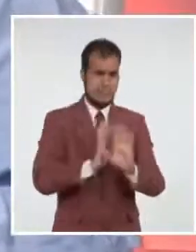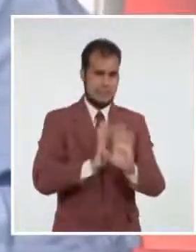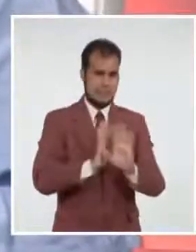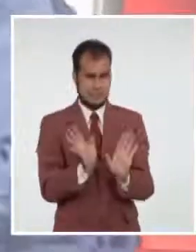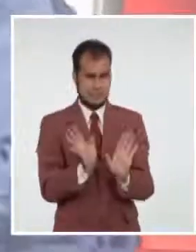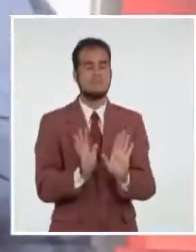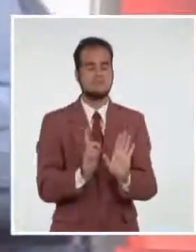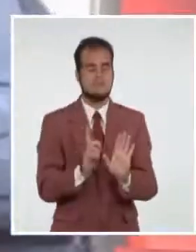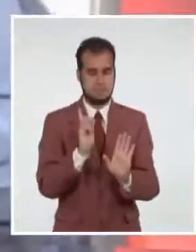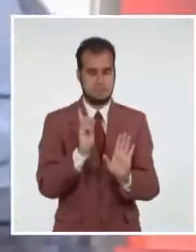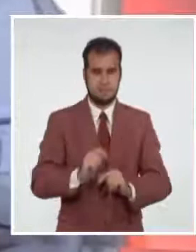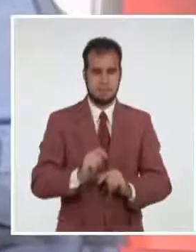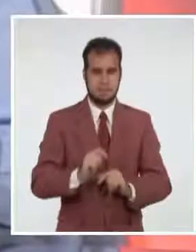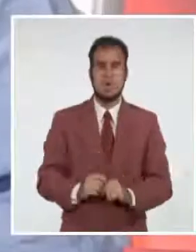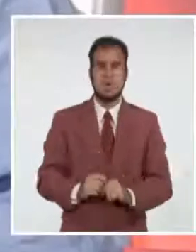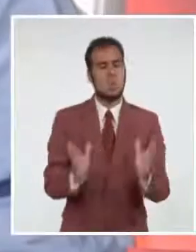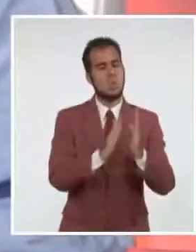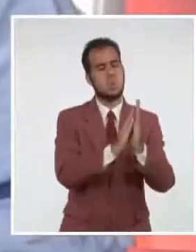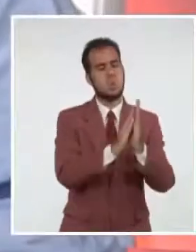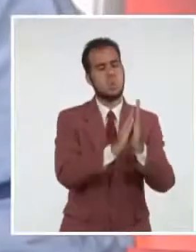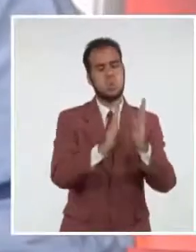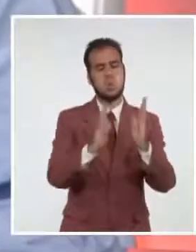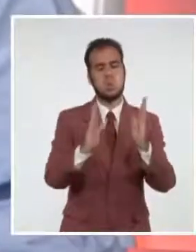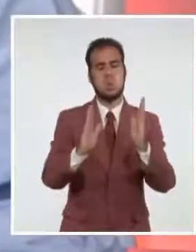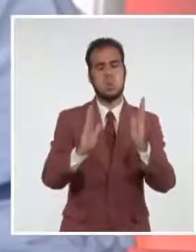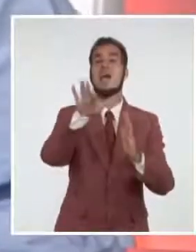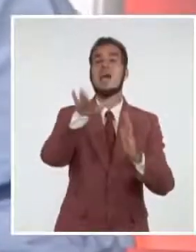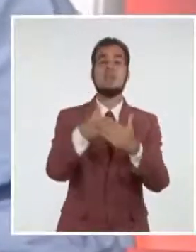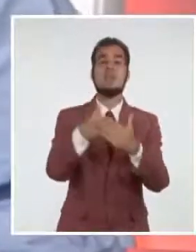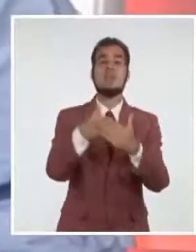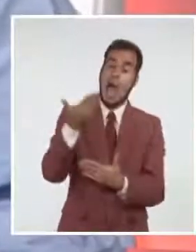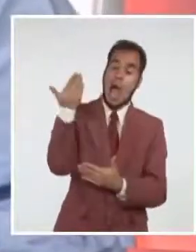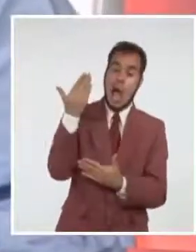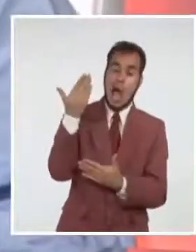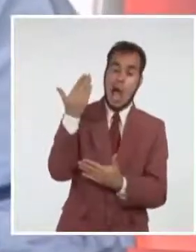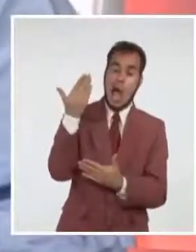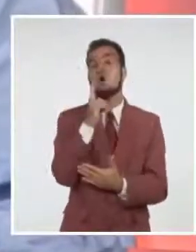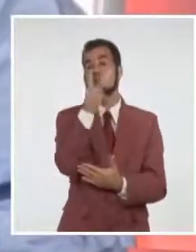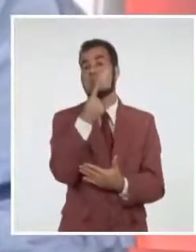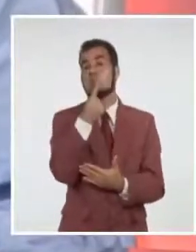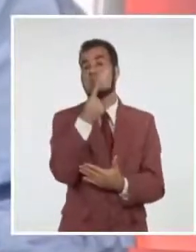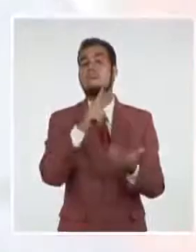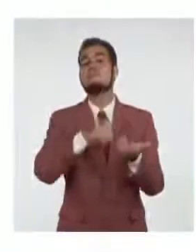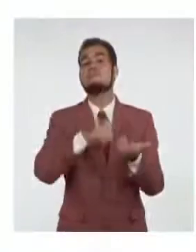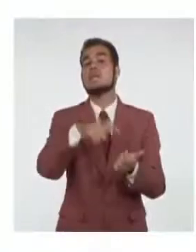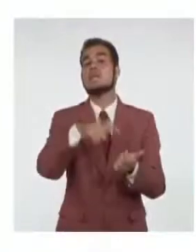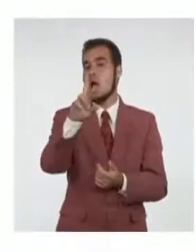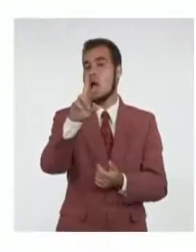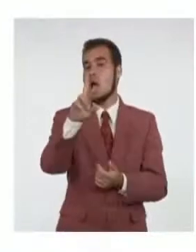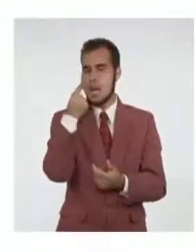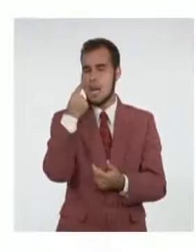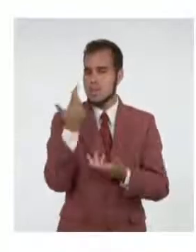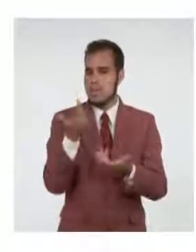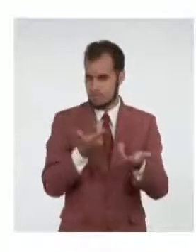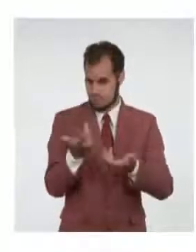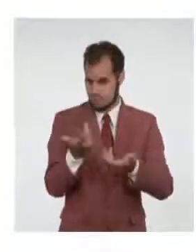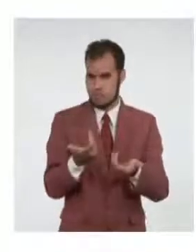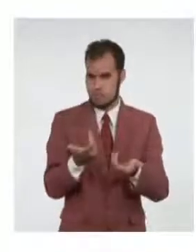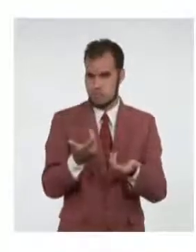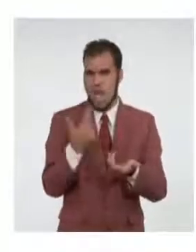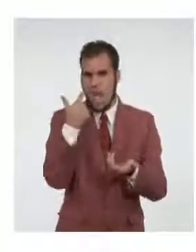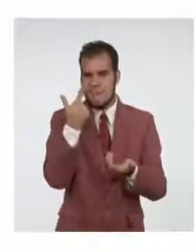al 5.º día se le hacía un PCR positivo, para